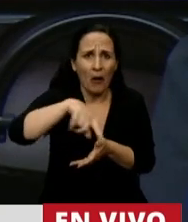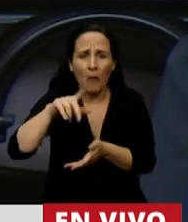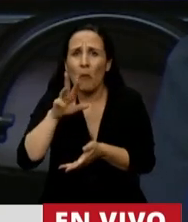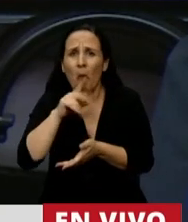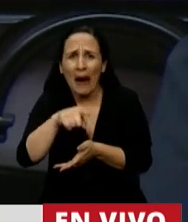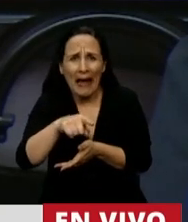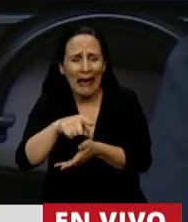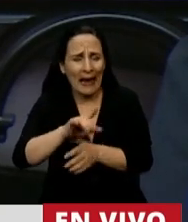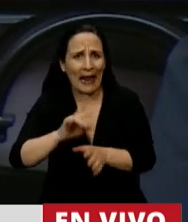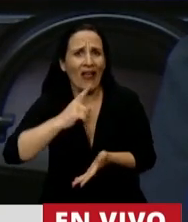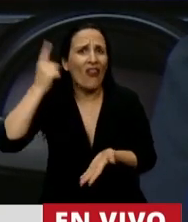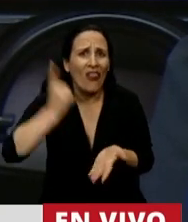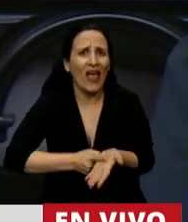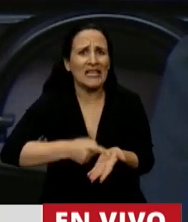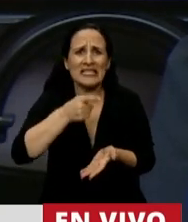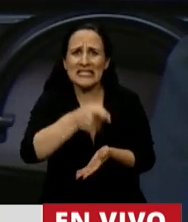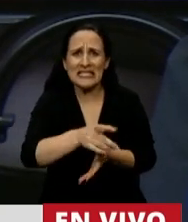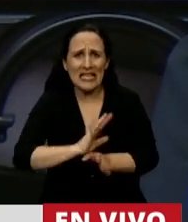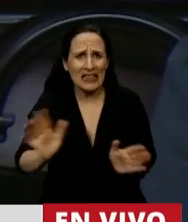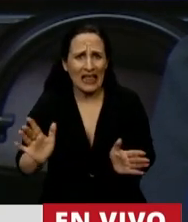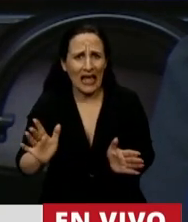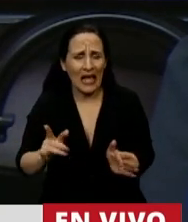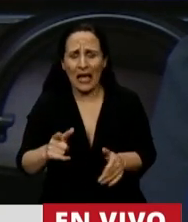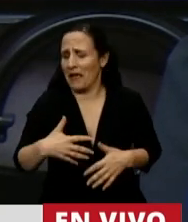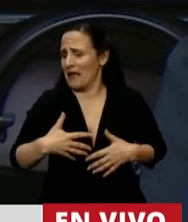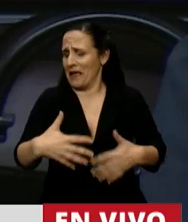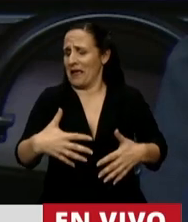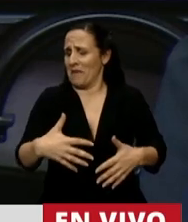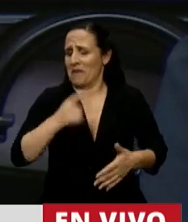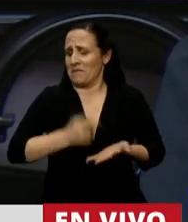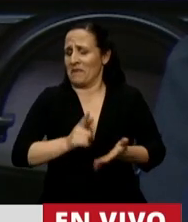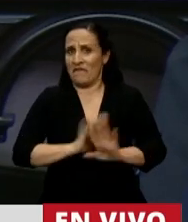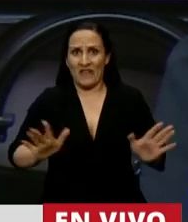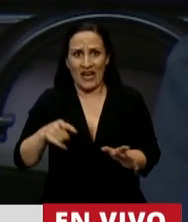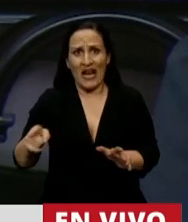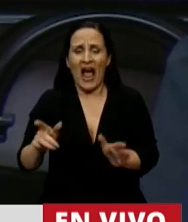mujeres que han tomado la decisión de interrumpir su embarazo.